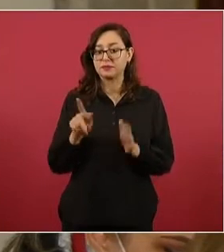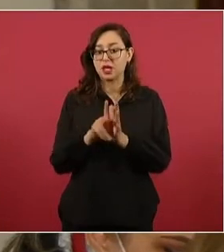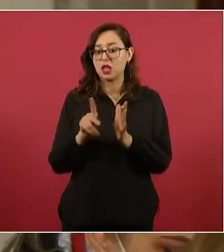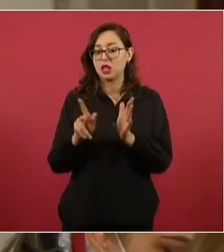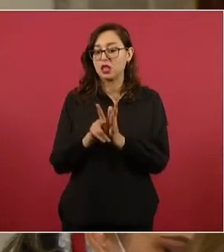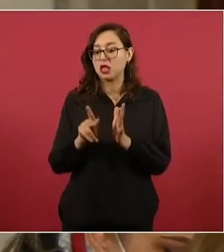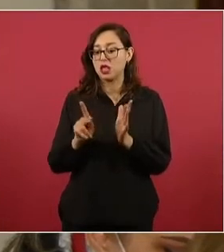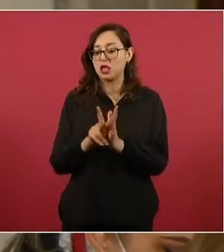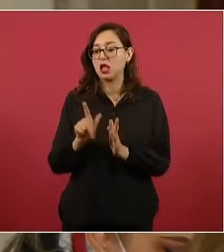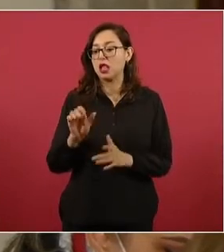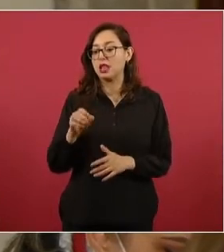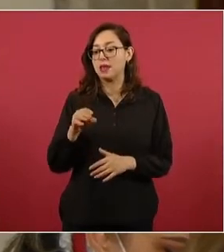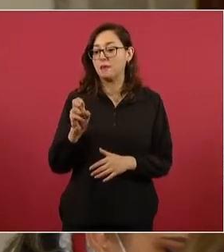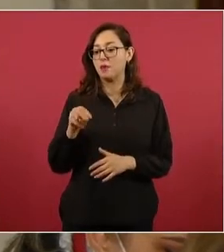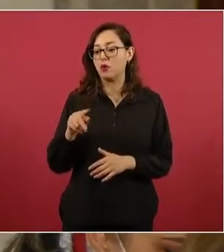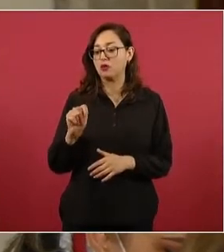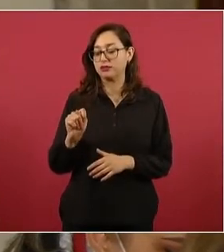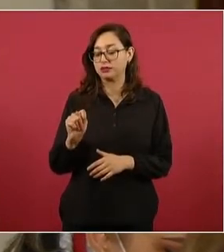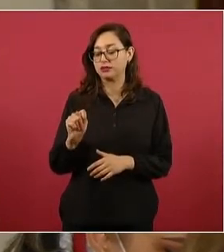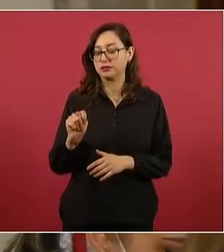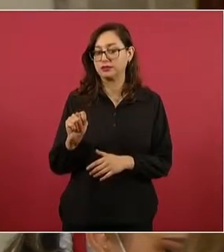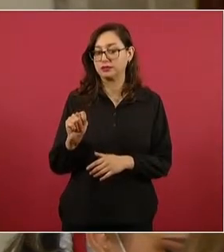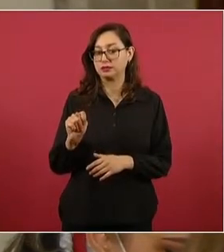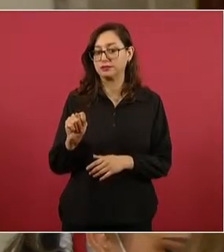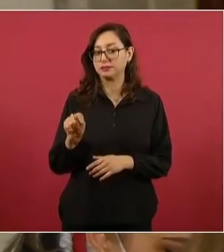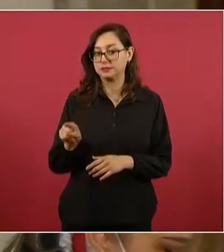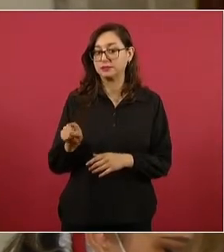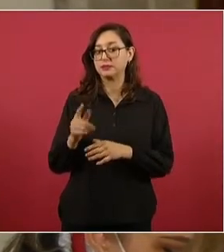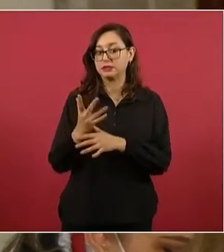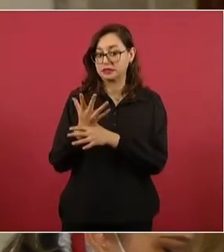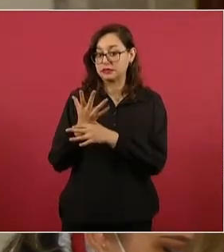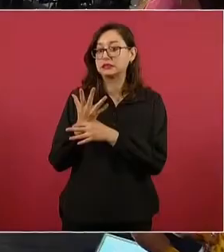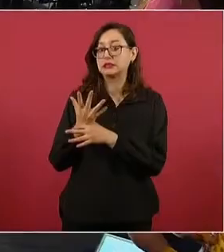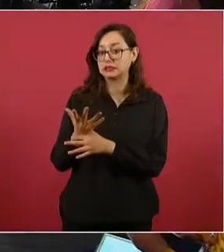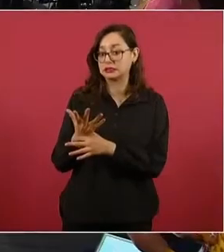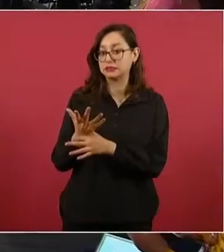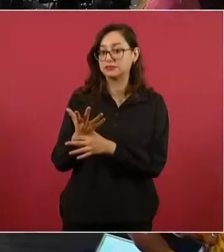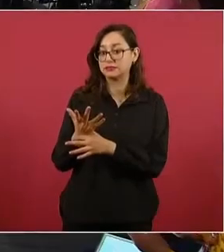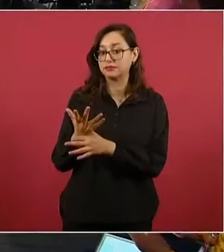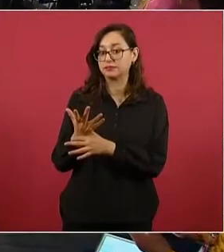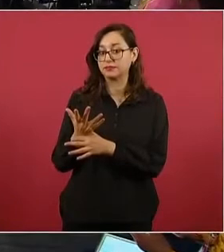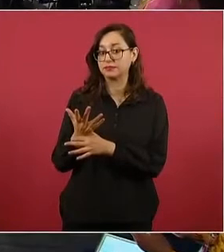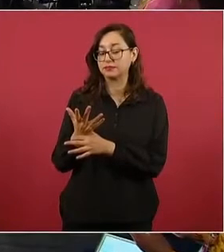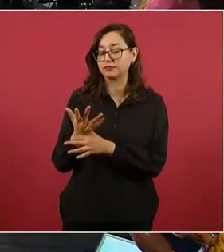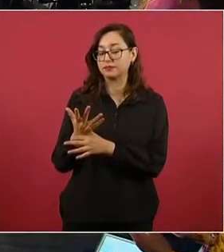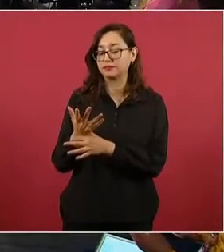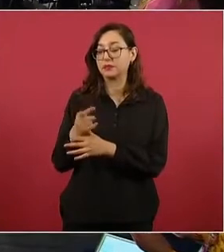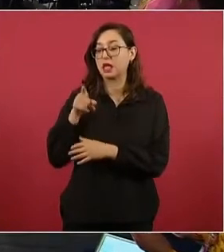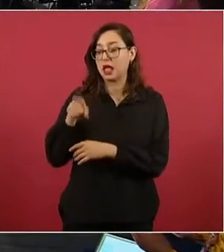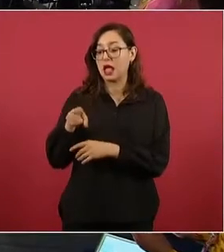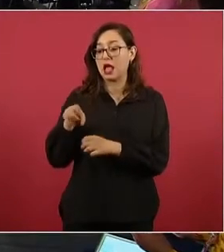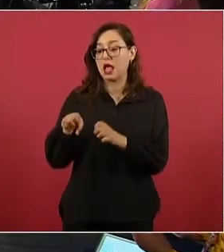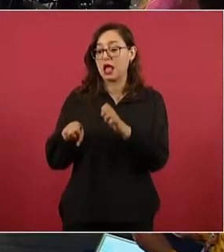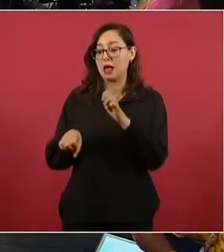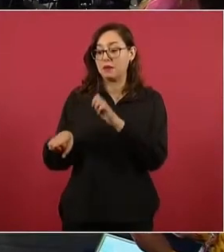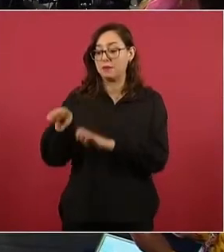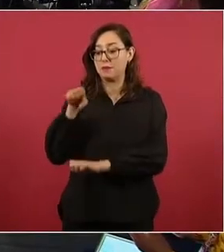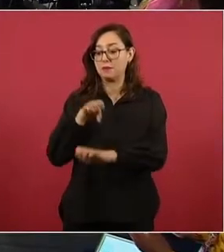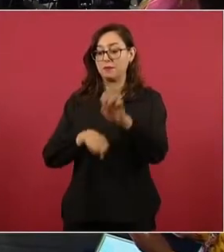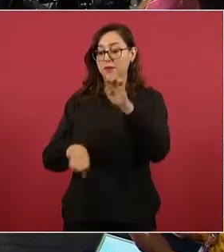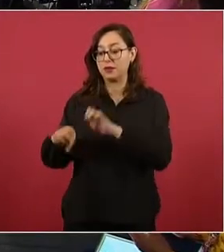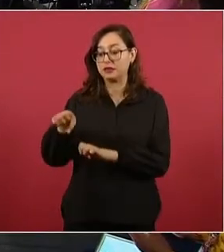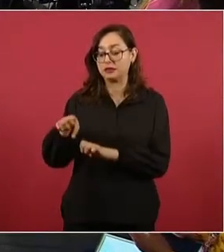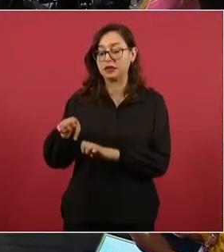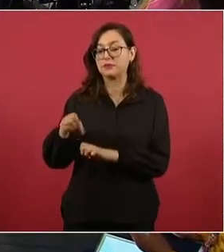se hace ver que la compañía helvética con su gobierno trató